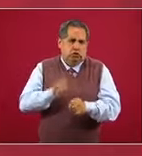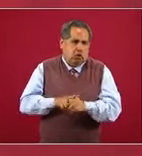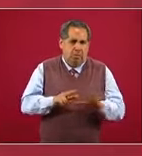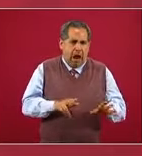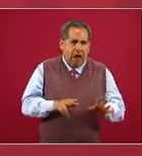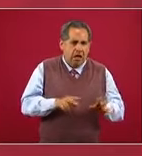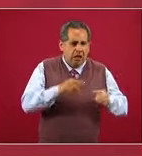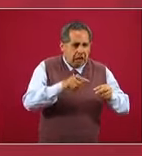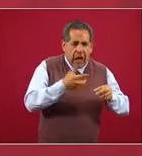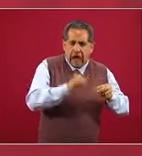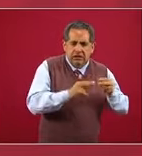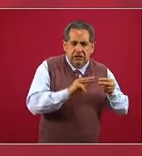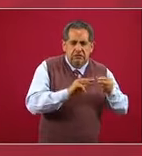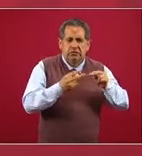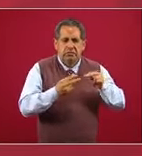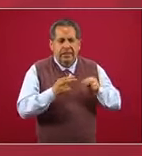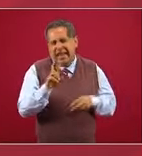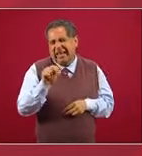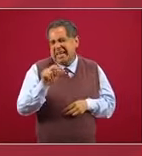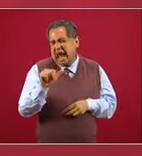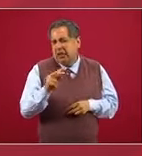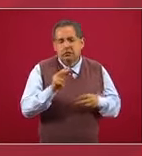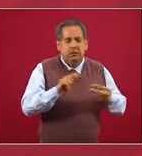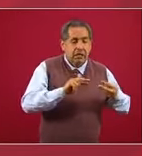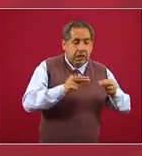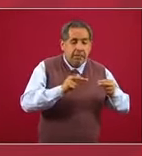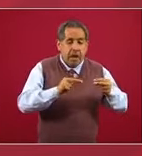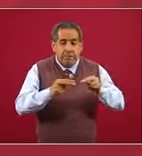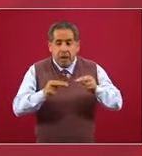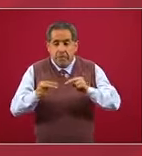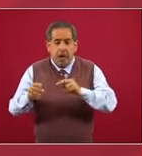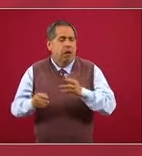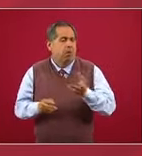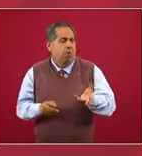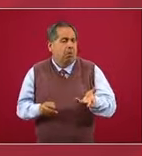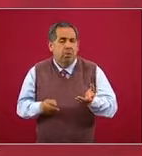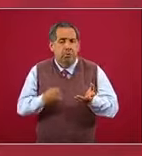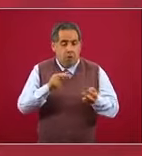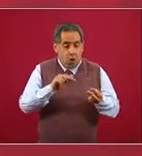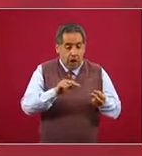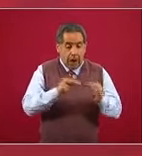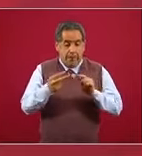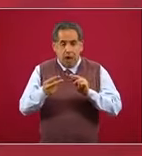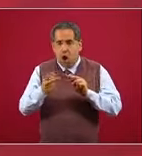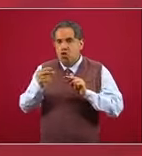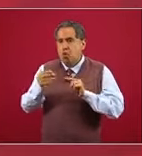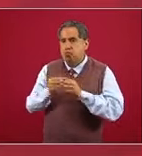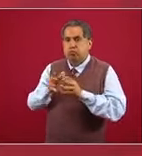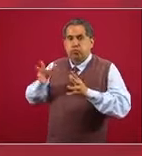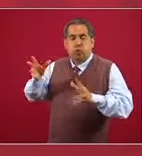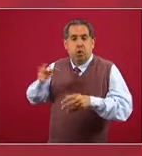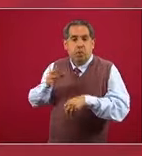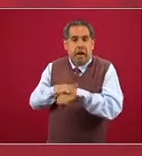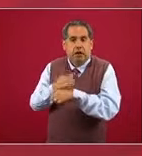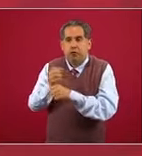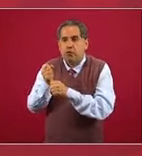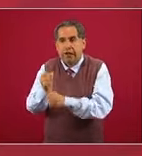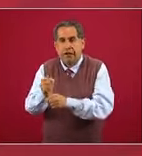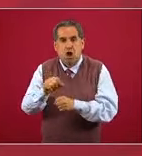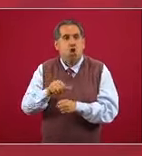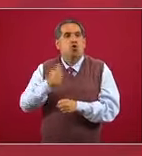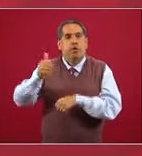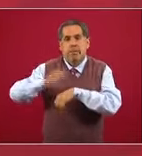de cadenas de RNA en este caso, que esta mutación en su momento no empiece a conferirle